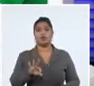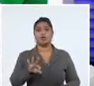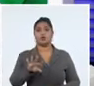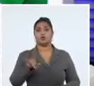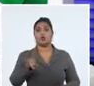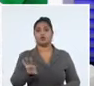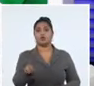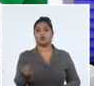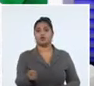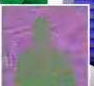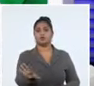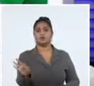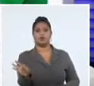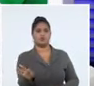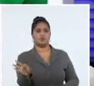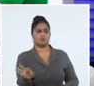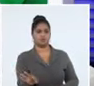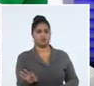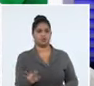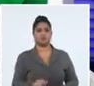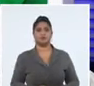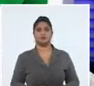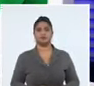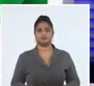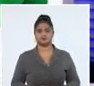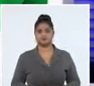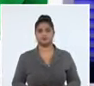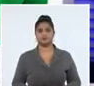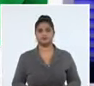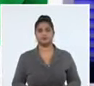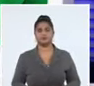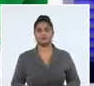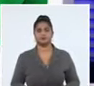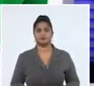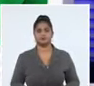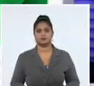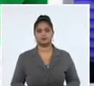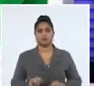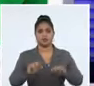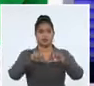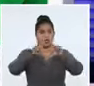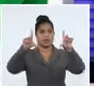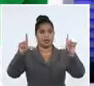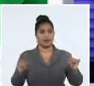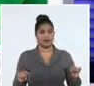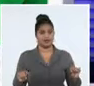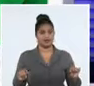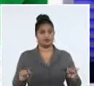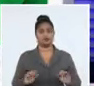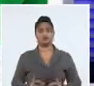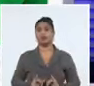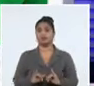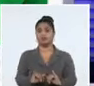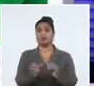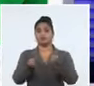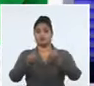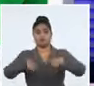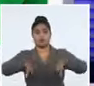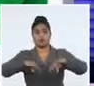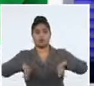98,5%. El gráfico que yo les había hablado, que además lo estamos viendo estos últimos días, con el comportamiento de